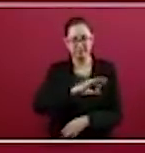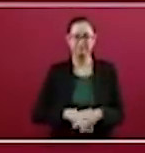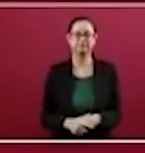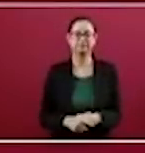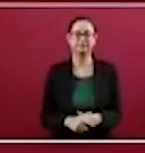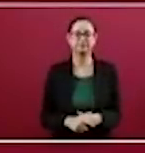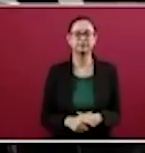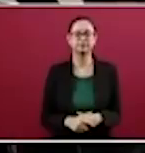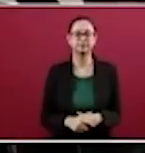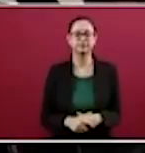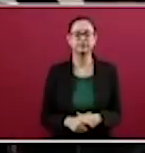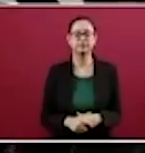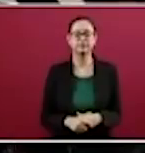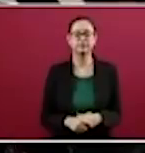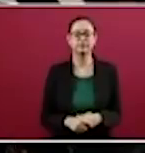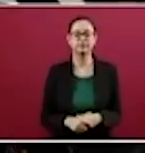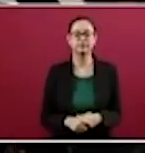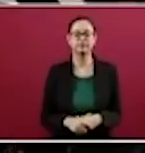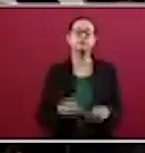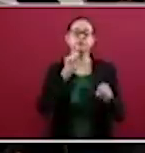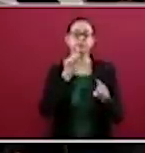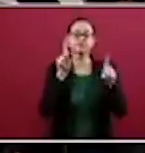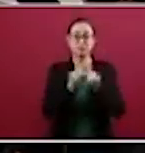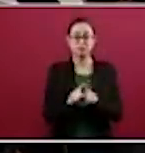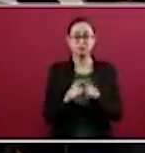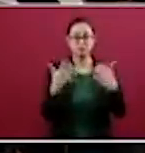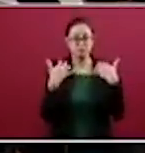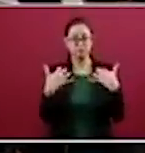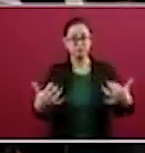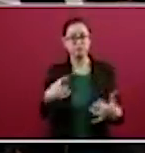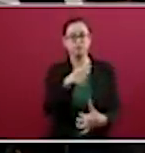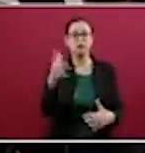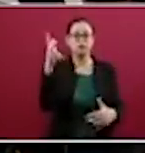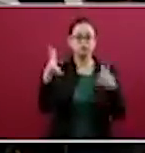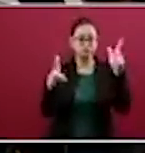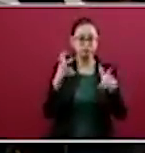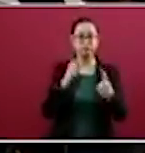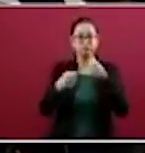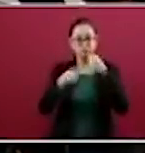Saludo a todos los representantes de los medios de comunicación e invitados especiales